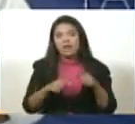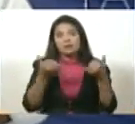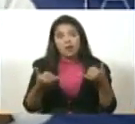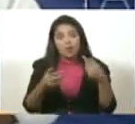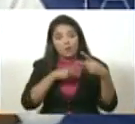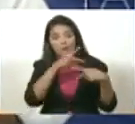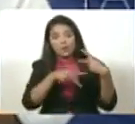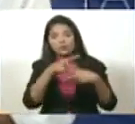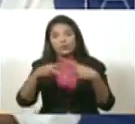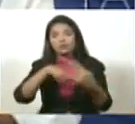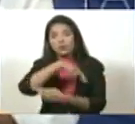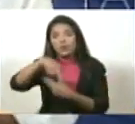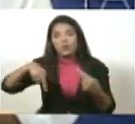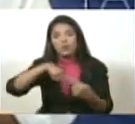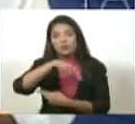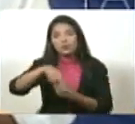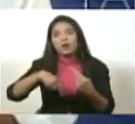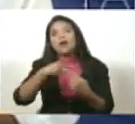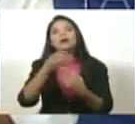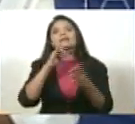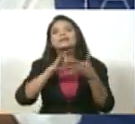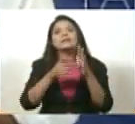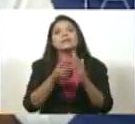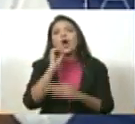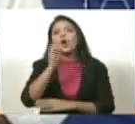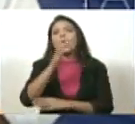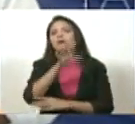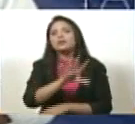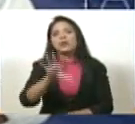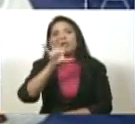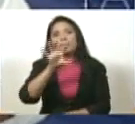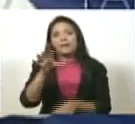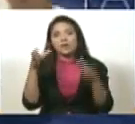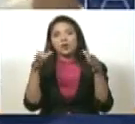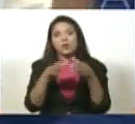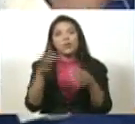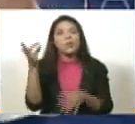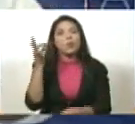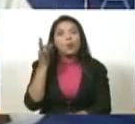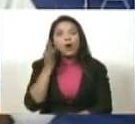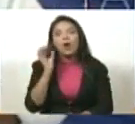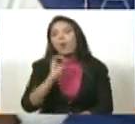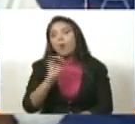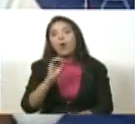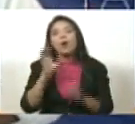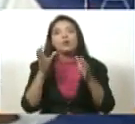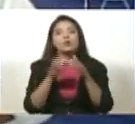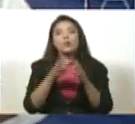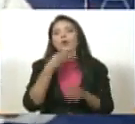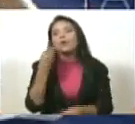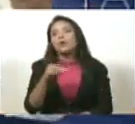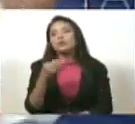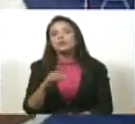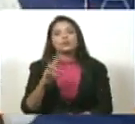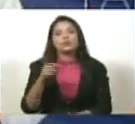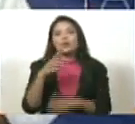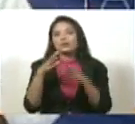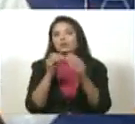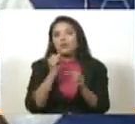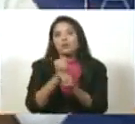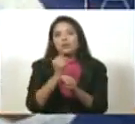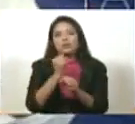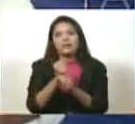proceso revolucionario, que es el Congreso de la Patria, con el movimiento de mujeres, con el movimiento de la juventud, de los trabajadores, de